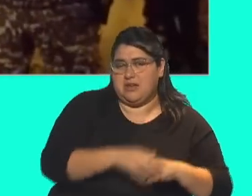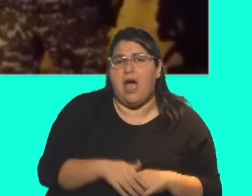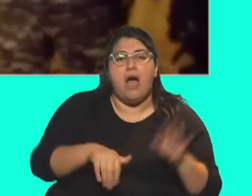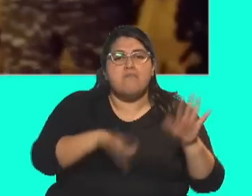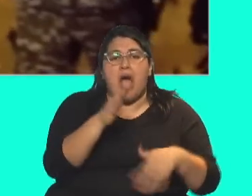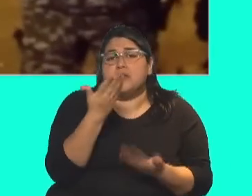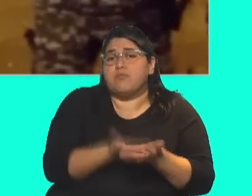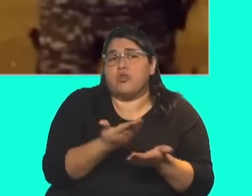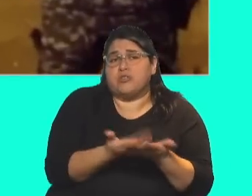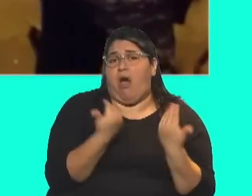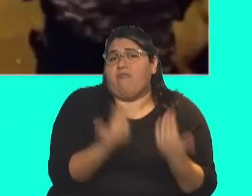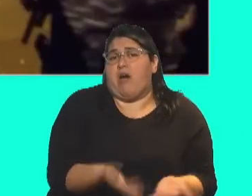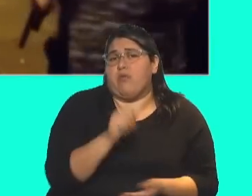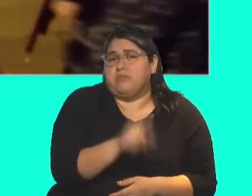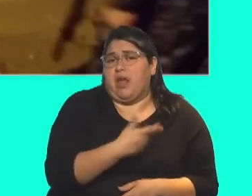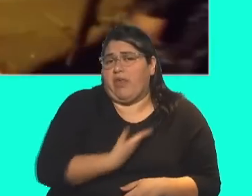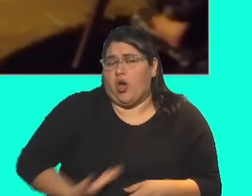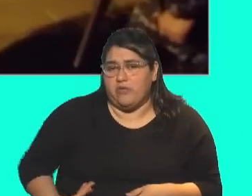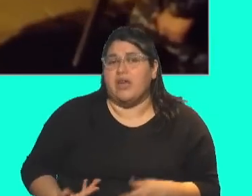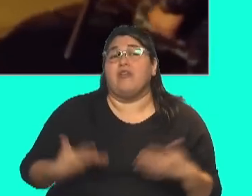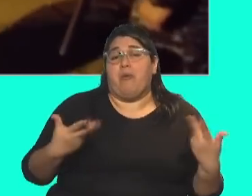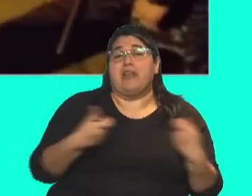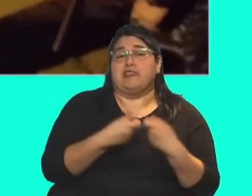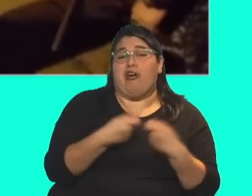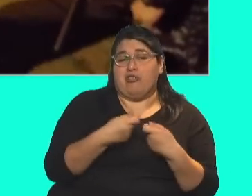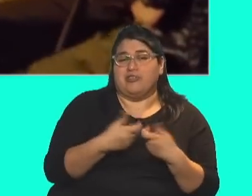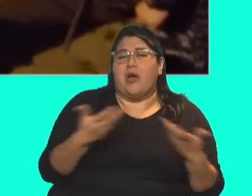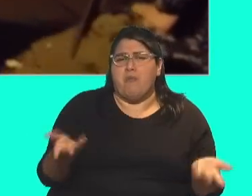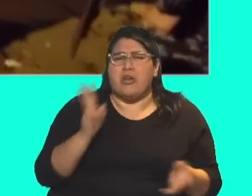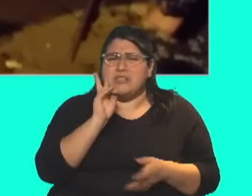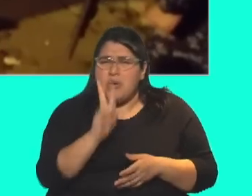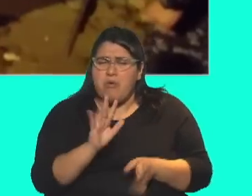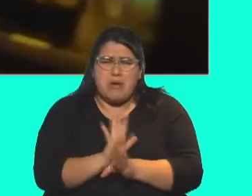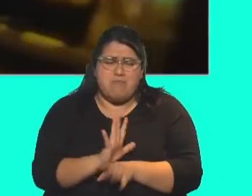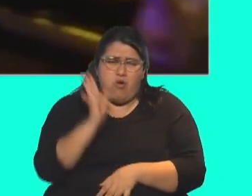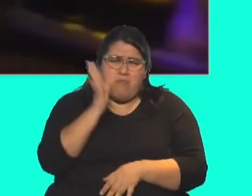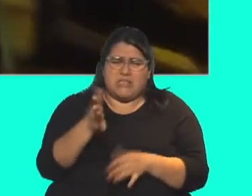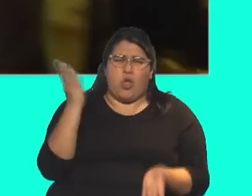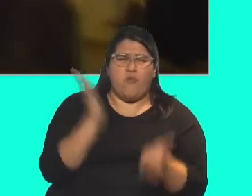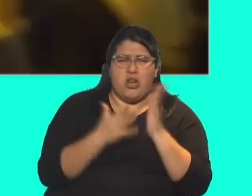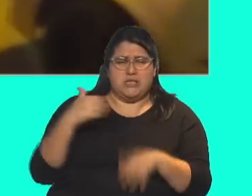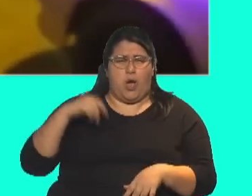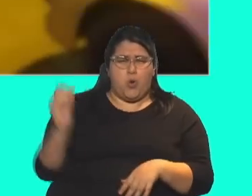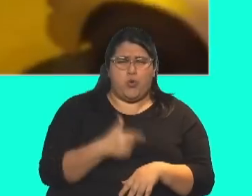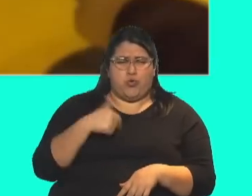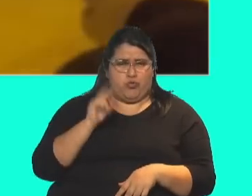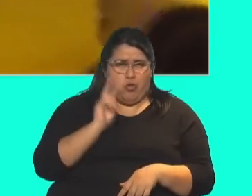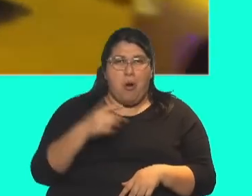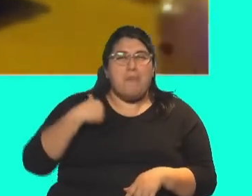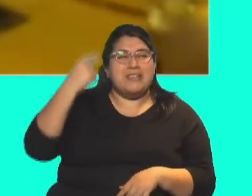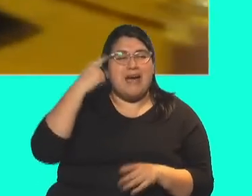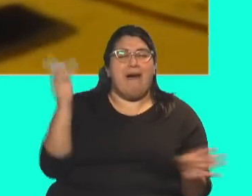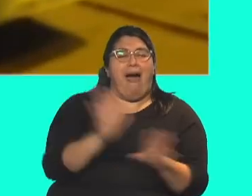político ya tú en consecuencia por eso vimos las escenas grotescas que creíamos que no íbamos a ver nunca